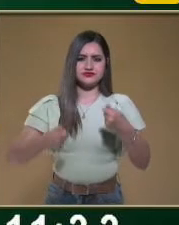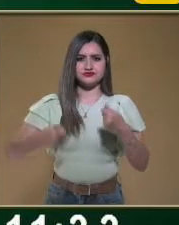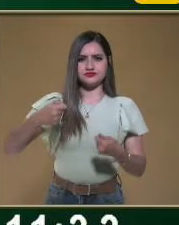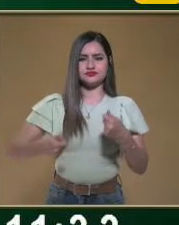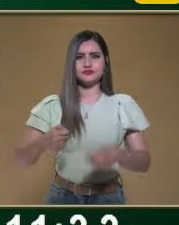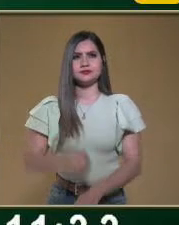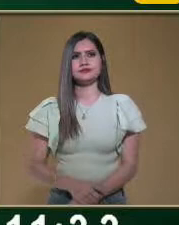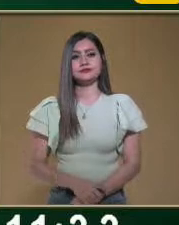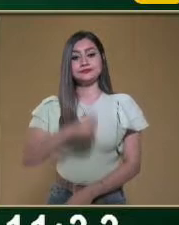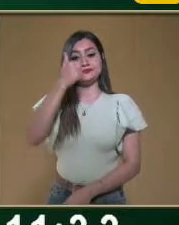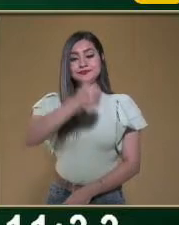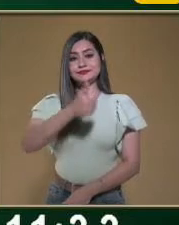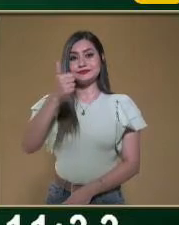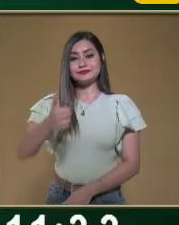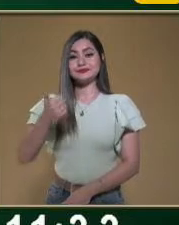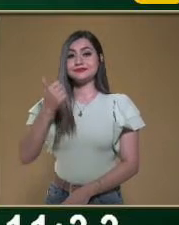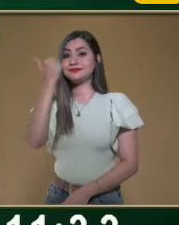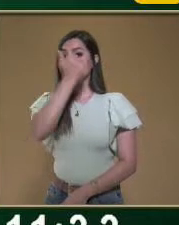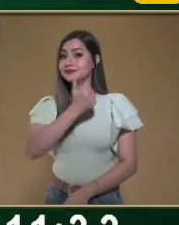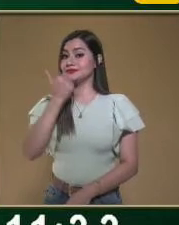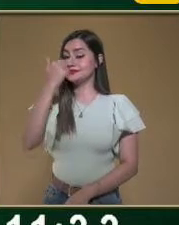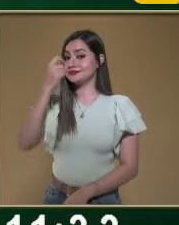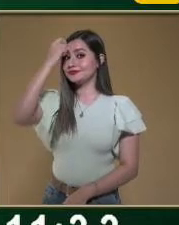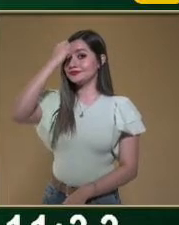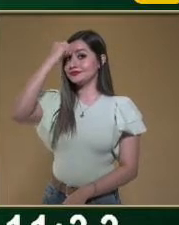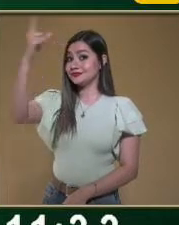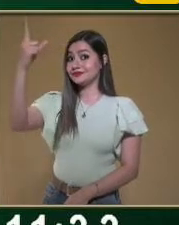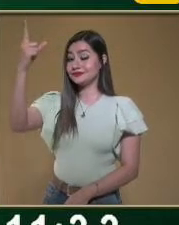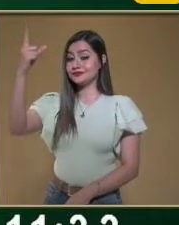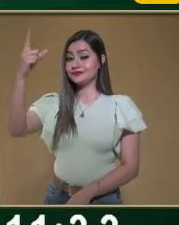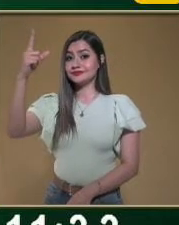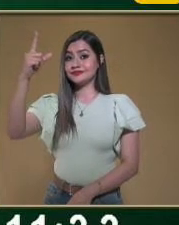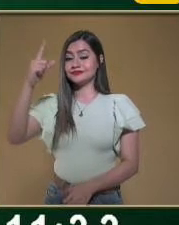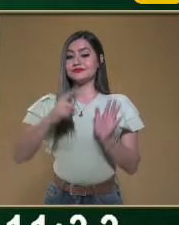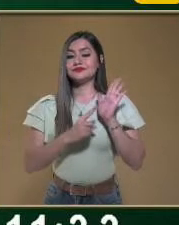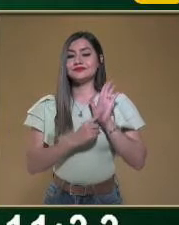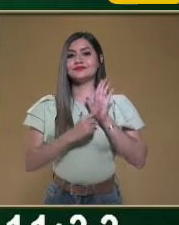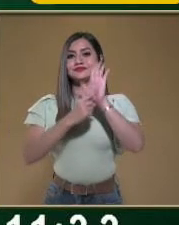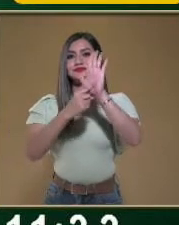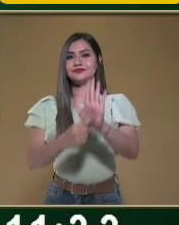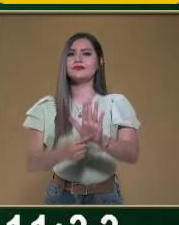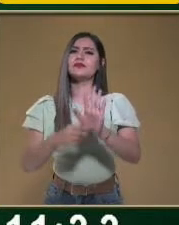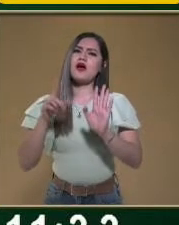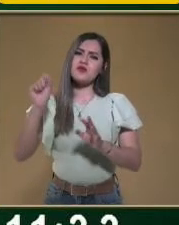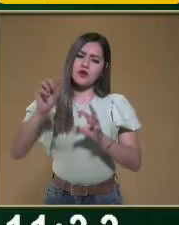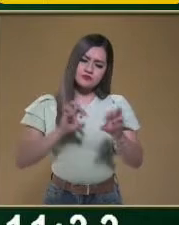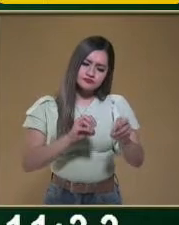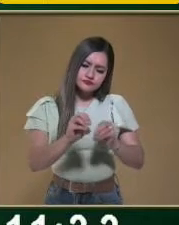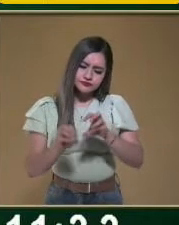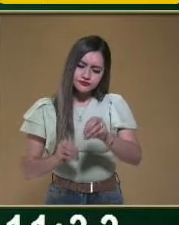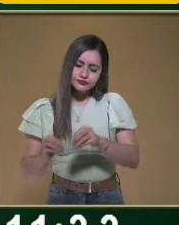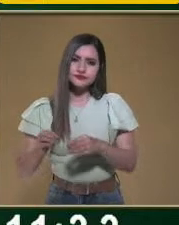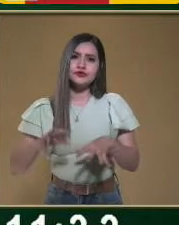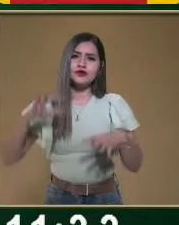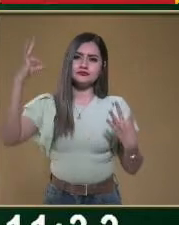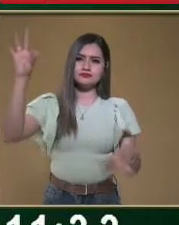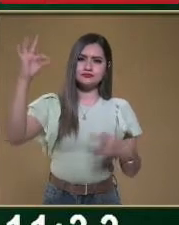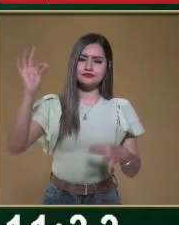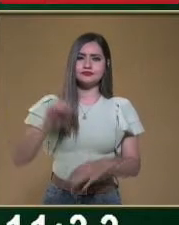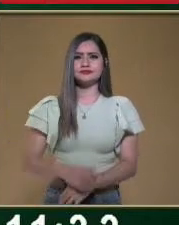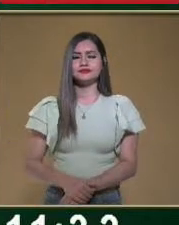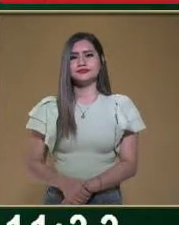Cada alumno puede ser creativo al momento de presentarlo o elaborarlo. ¿En dónde lo podemos